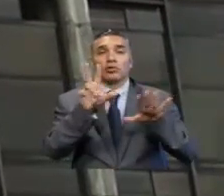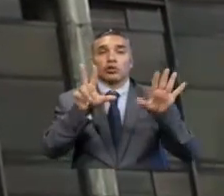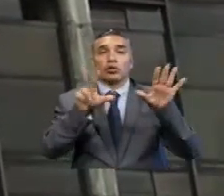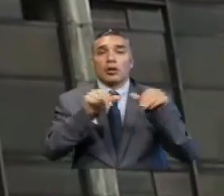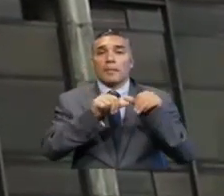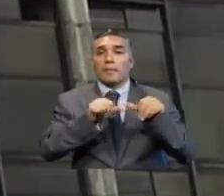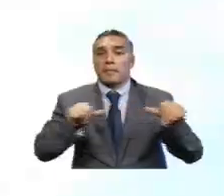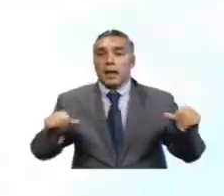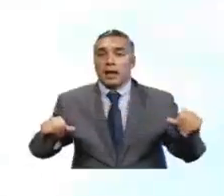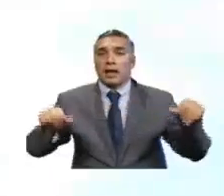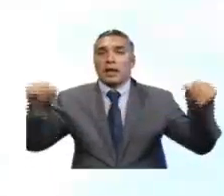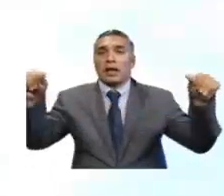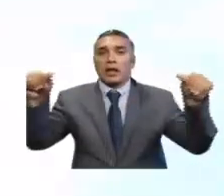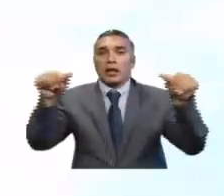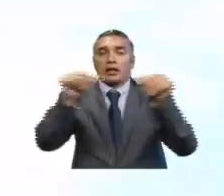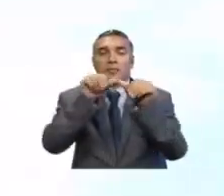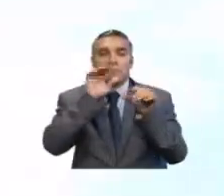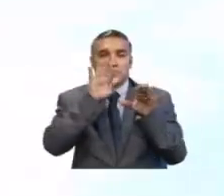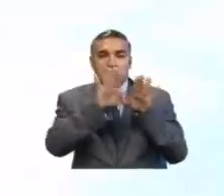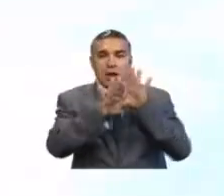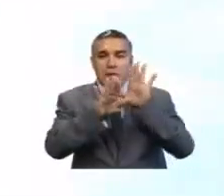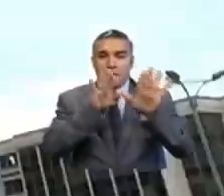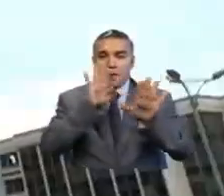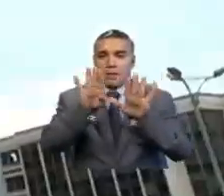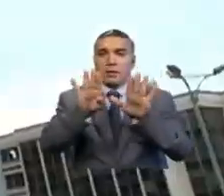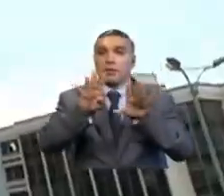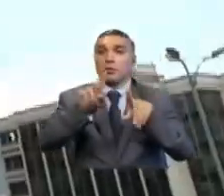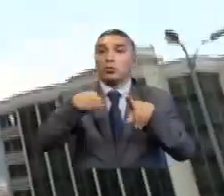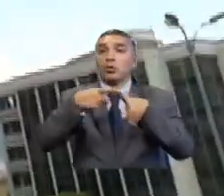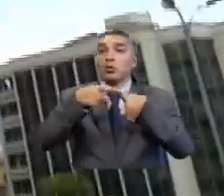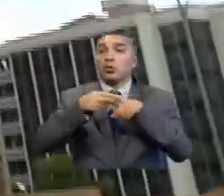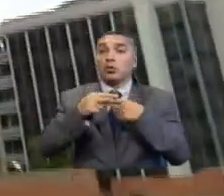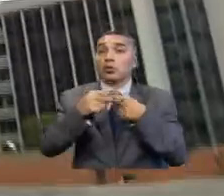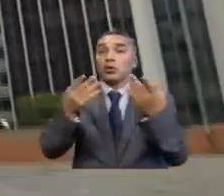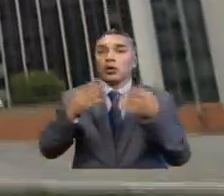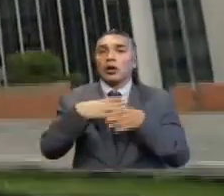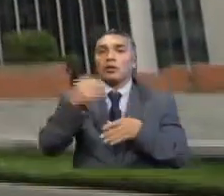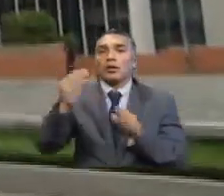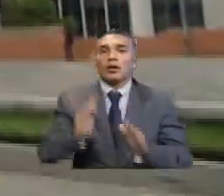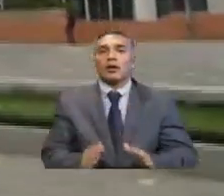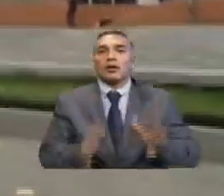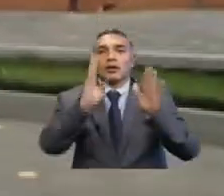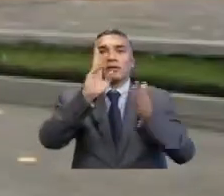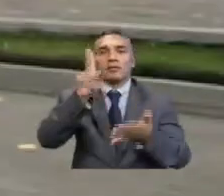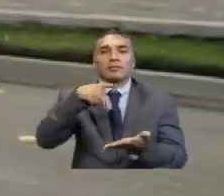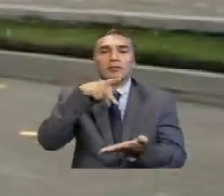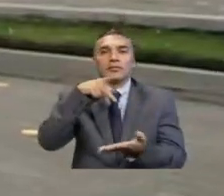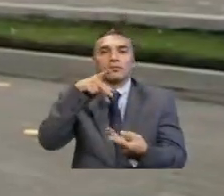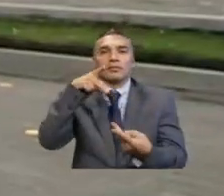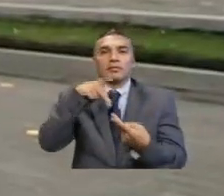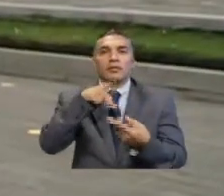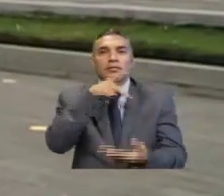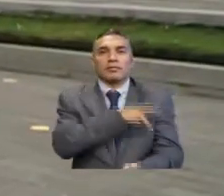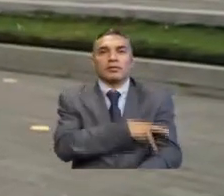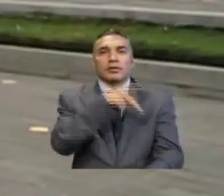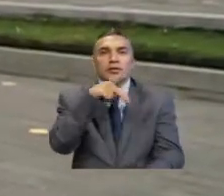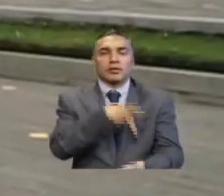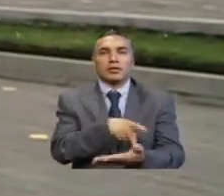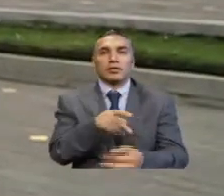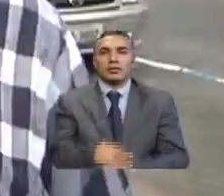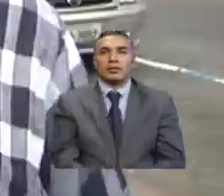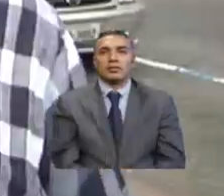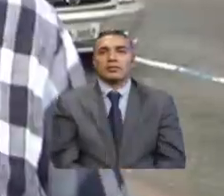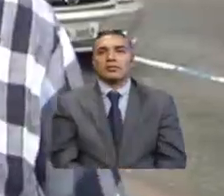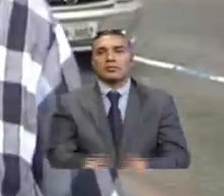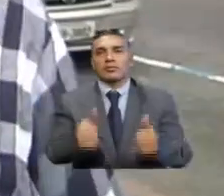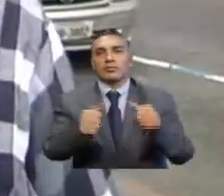en cerámica policromada y escultura, y se estima elaborarla en la fachada oriental del edificio de la prefectura de Pichincha. Es bueno rescatar todas las